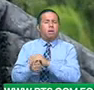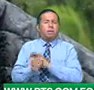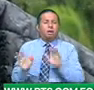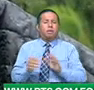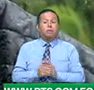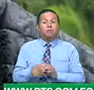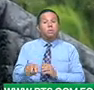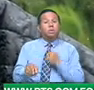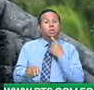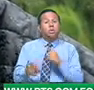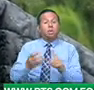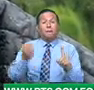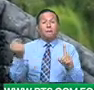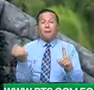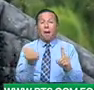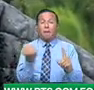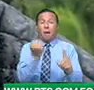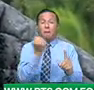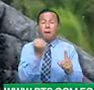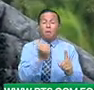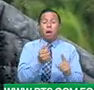esposa, dice que era que había tomado veneno.